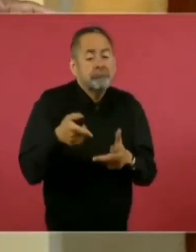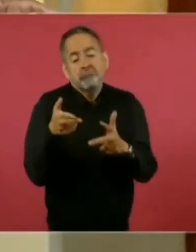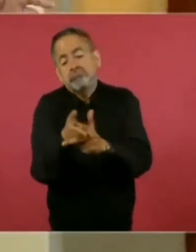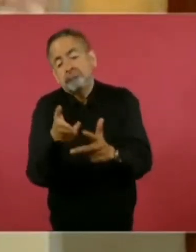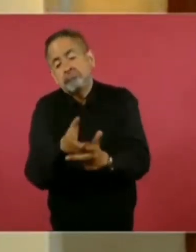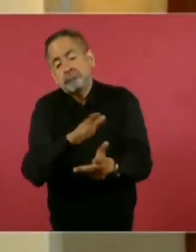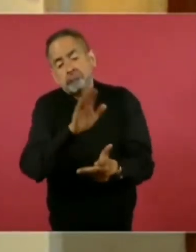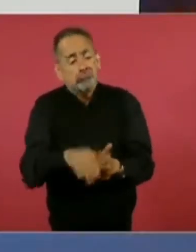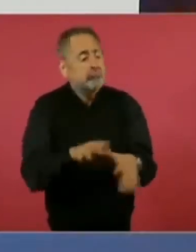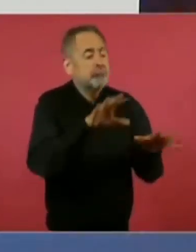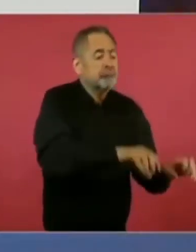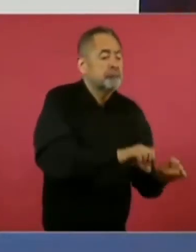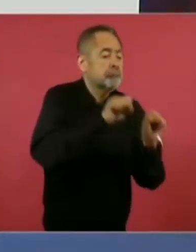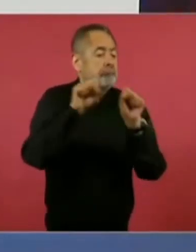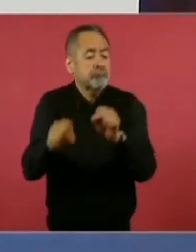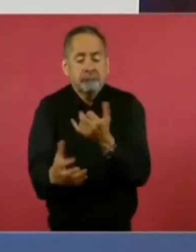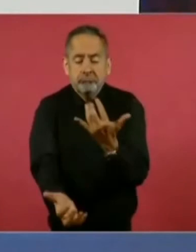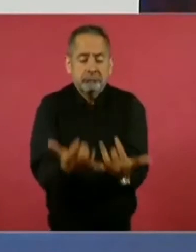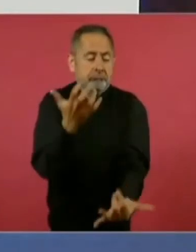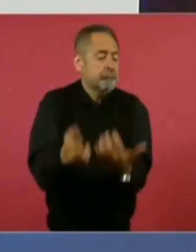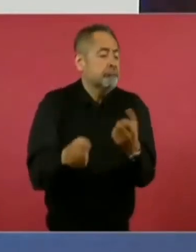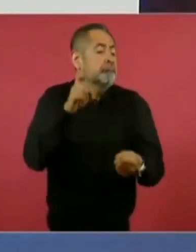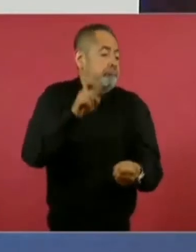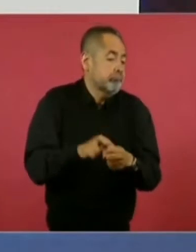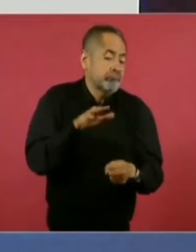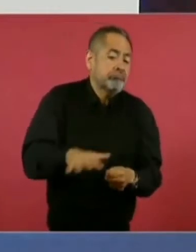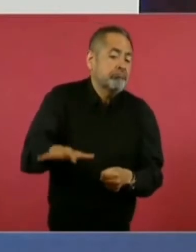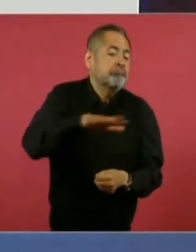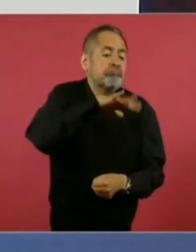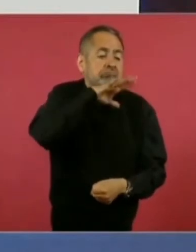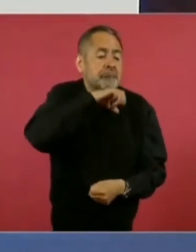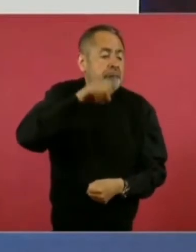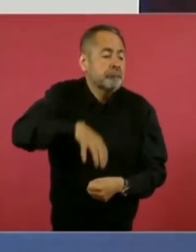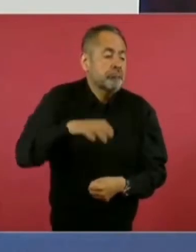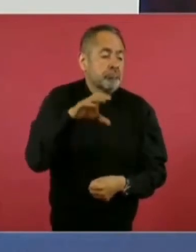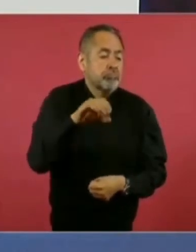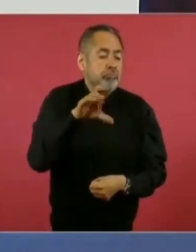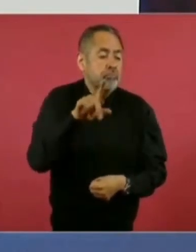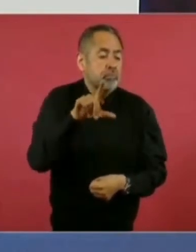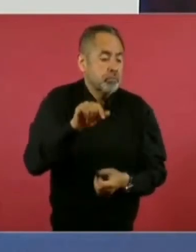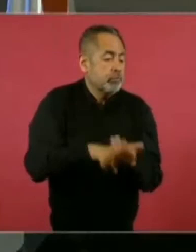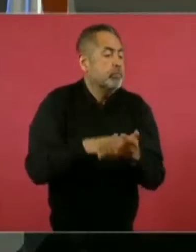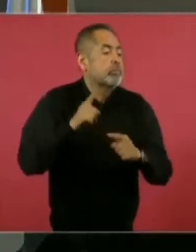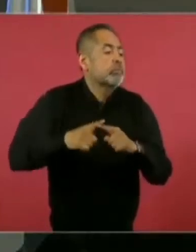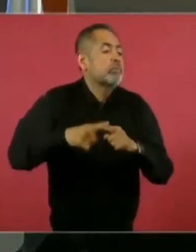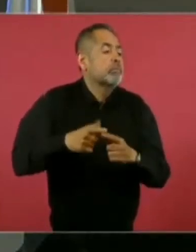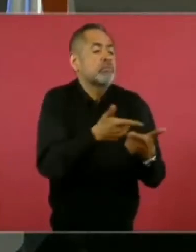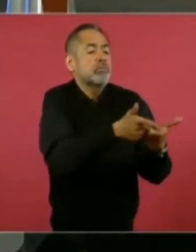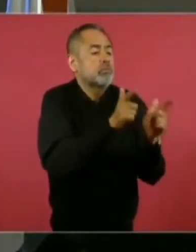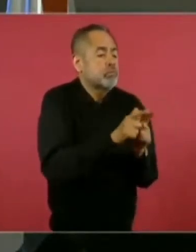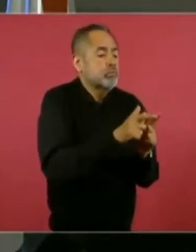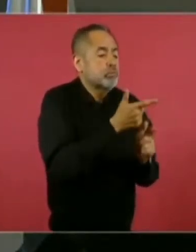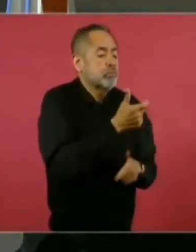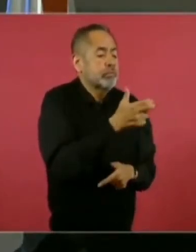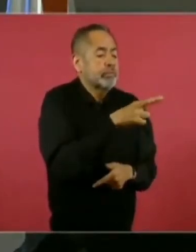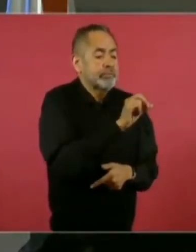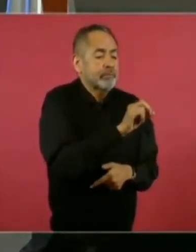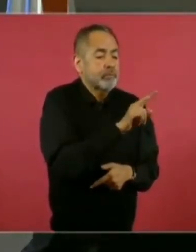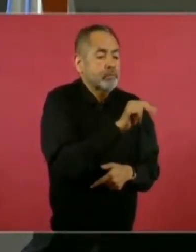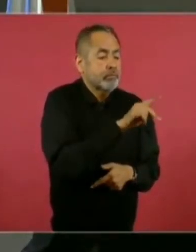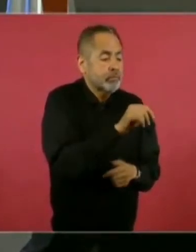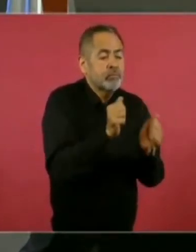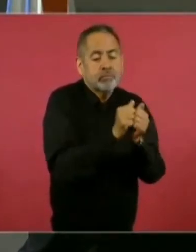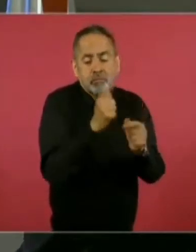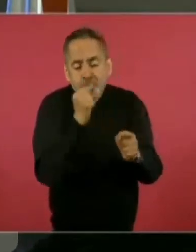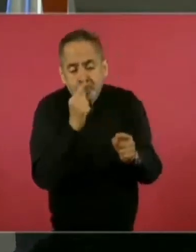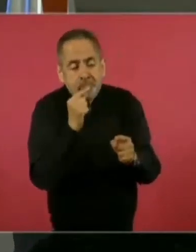quemados en el basurero de Cocula, Guerrero, por los integrantes de Guerreros Unidos, con la complicidad de